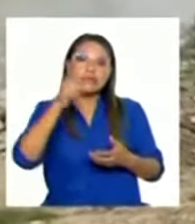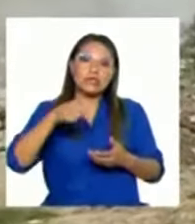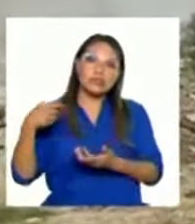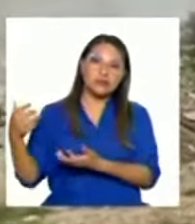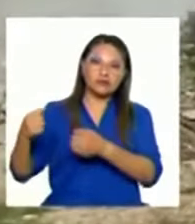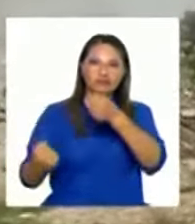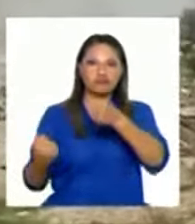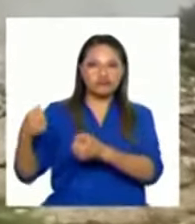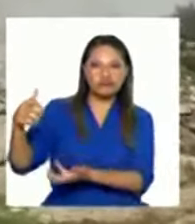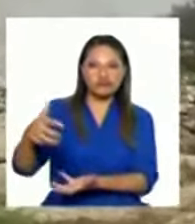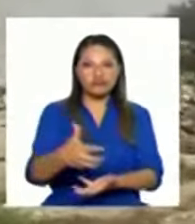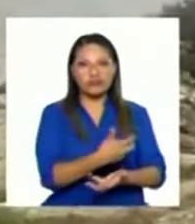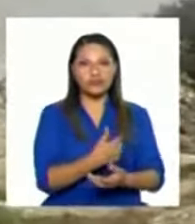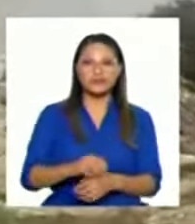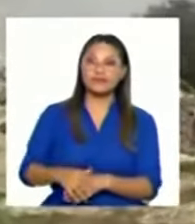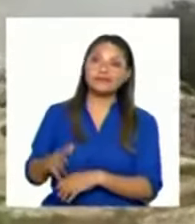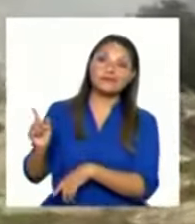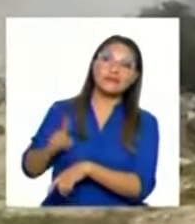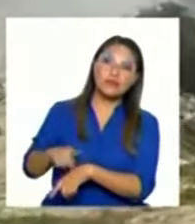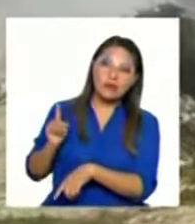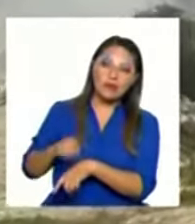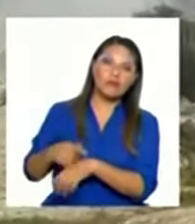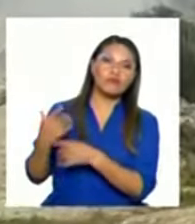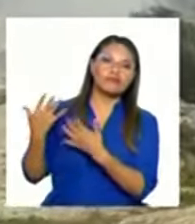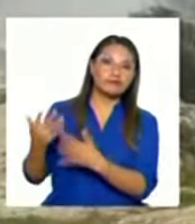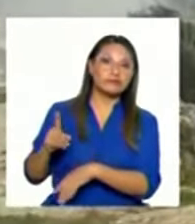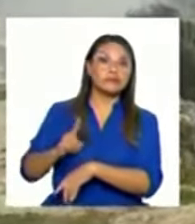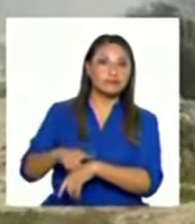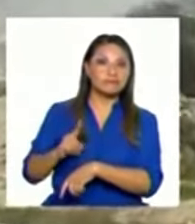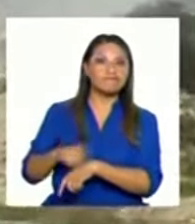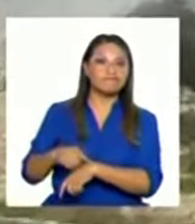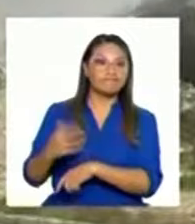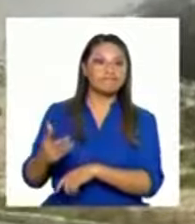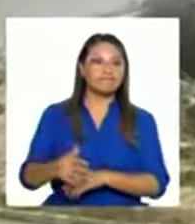vía. ¿Cuánto tiempo, no? Se habrán tomado.